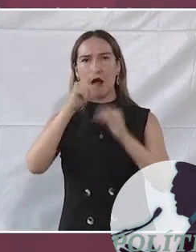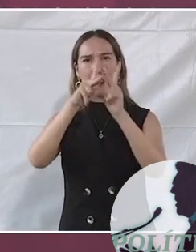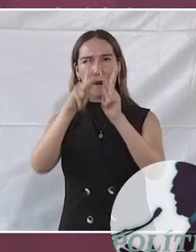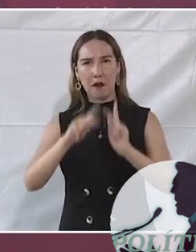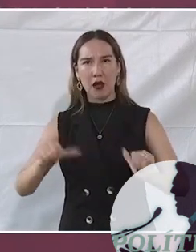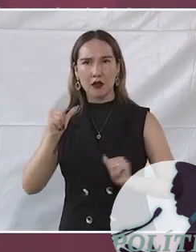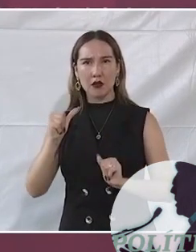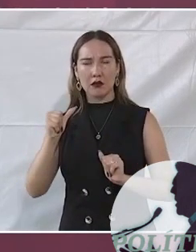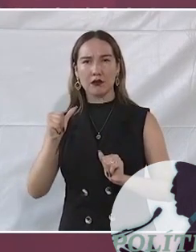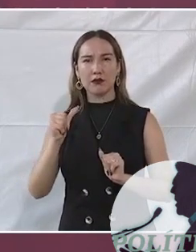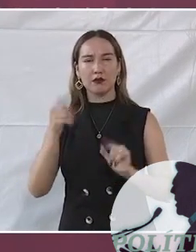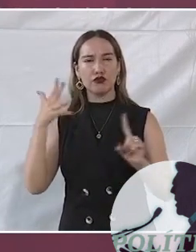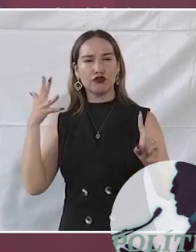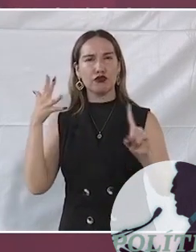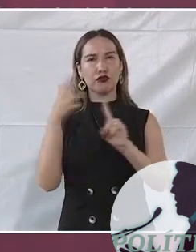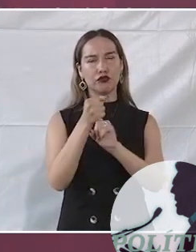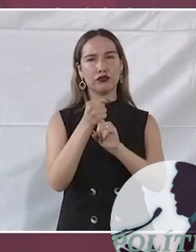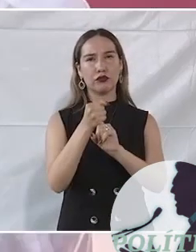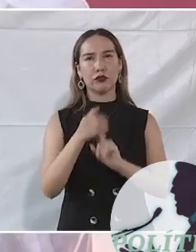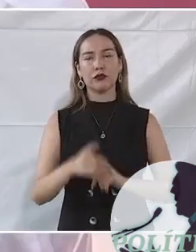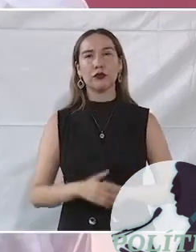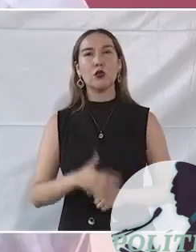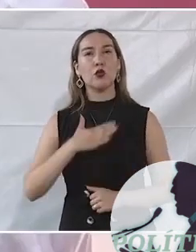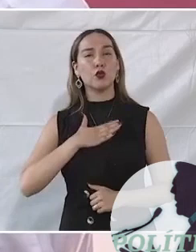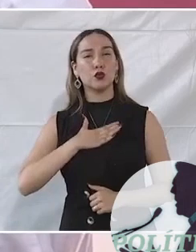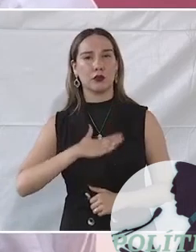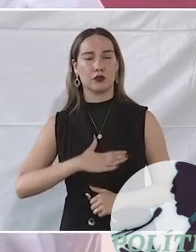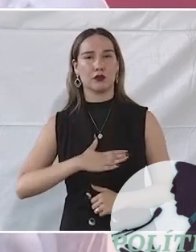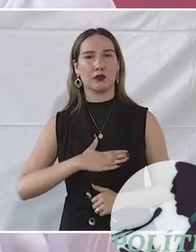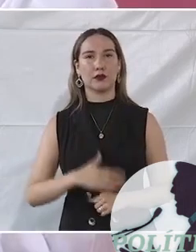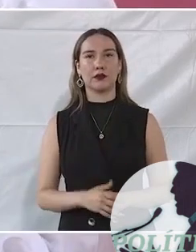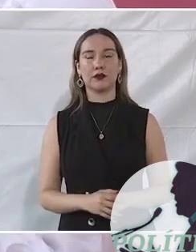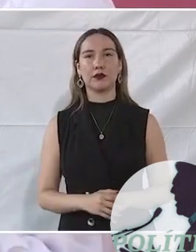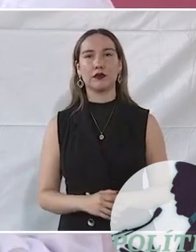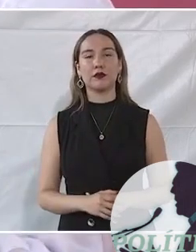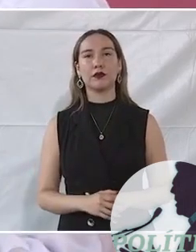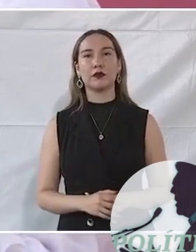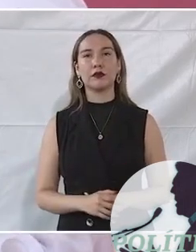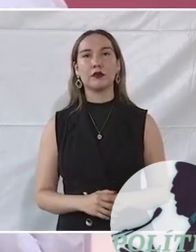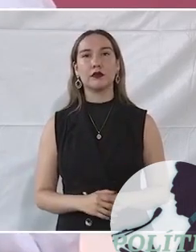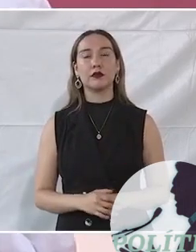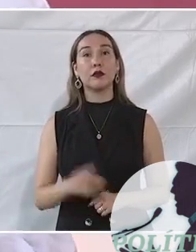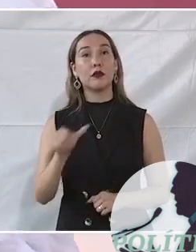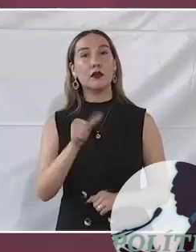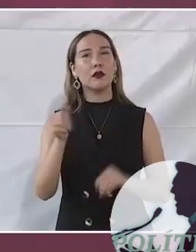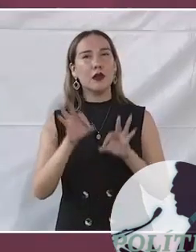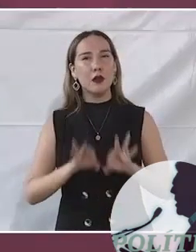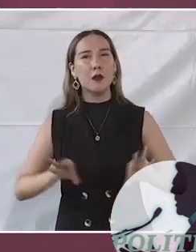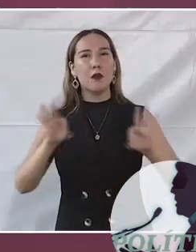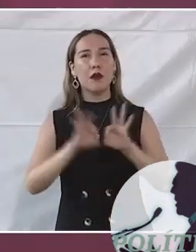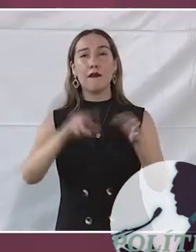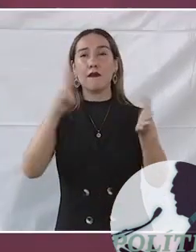justicia. Y tenemos también que fortalecer mucho nuestros